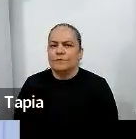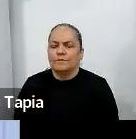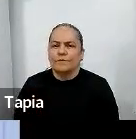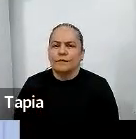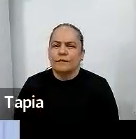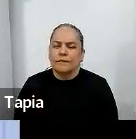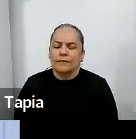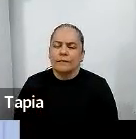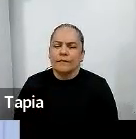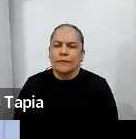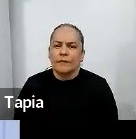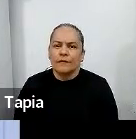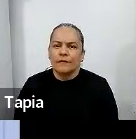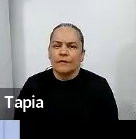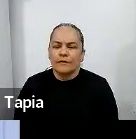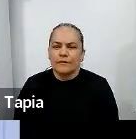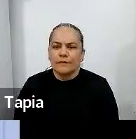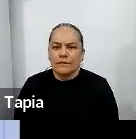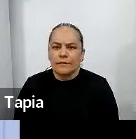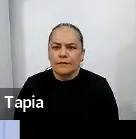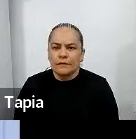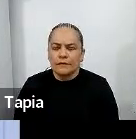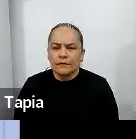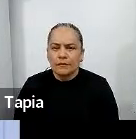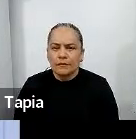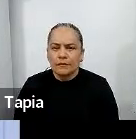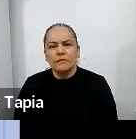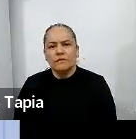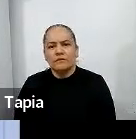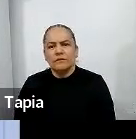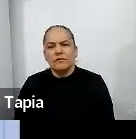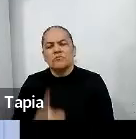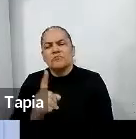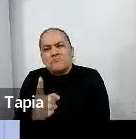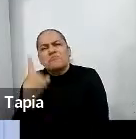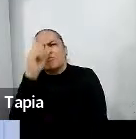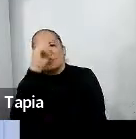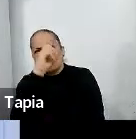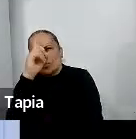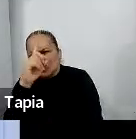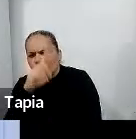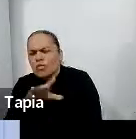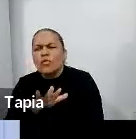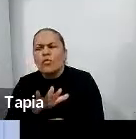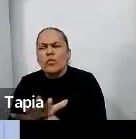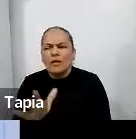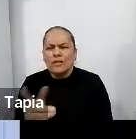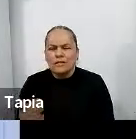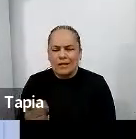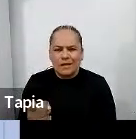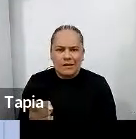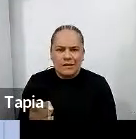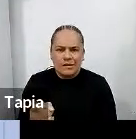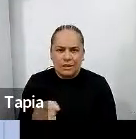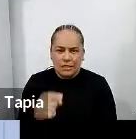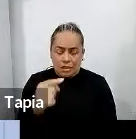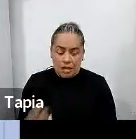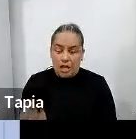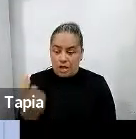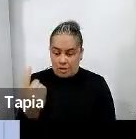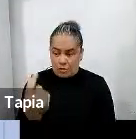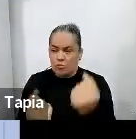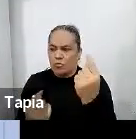favorable. Entonces, bueno, ¿qué les recomendamos? Pues ya mucho de lo que están trabajando, programas de bienestar y